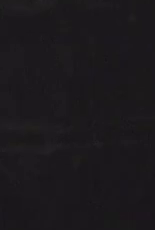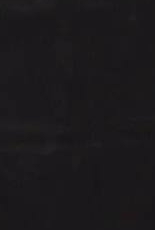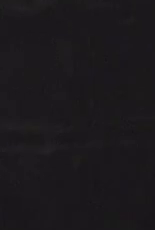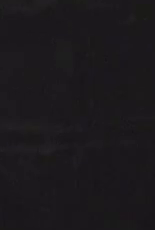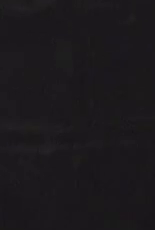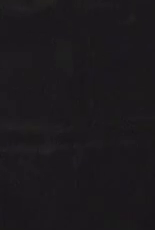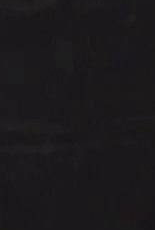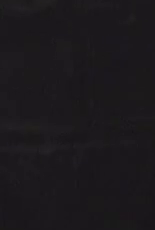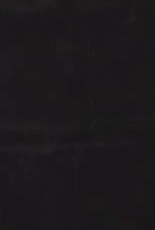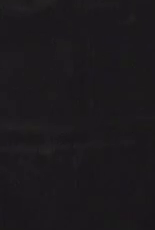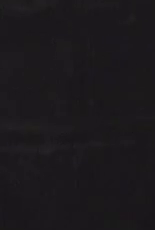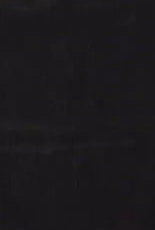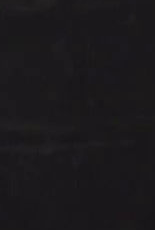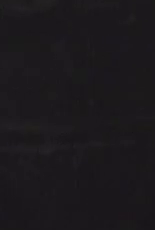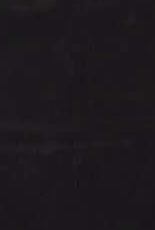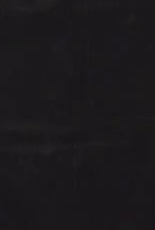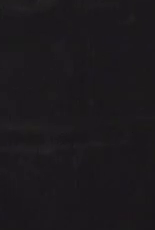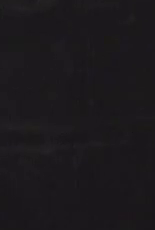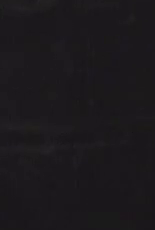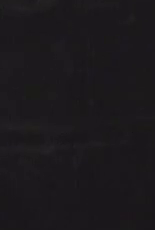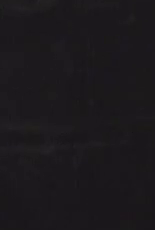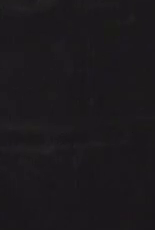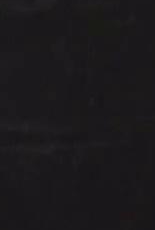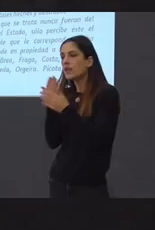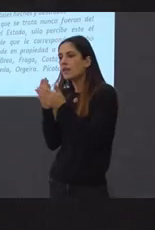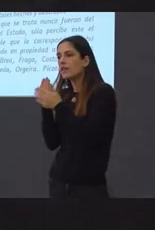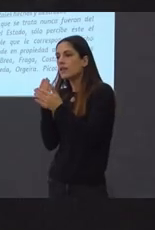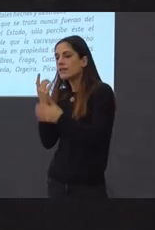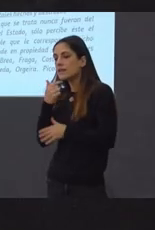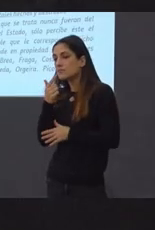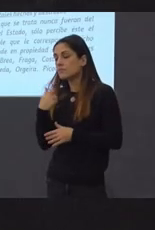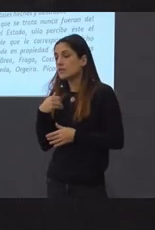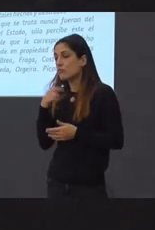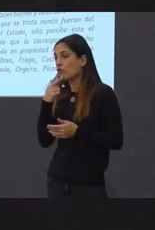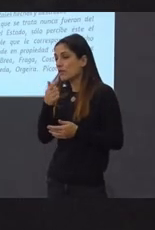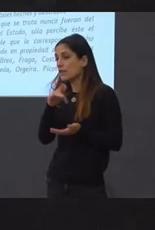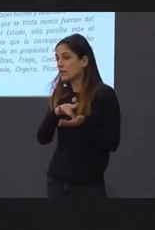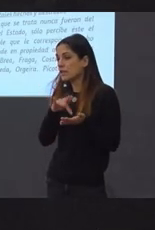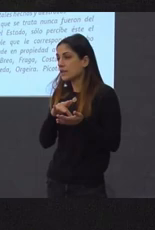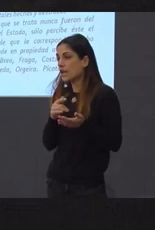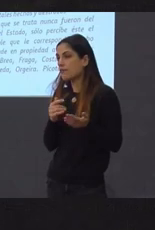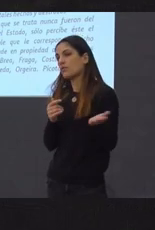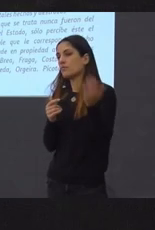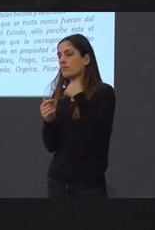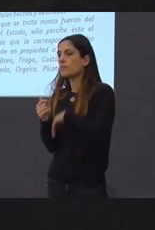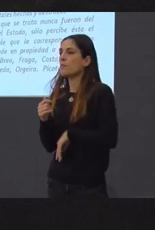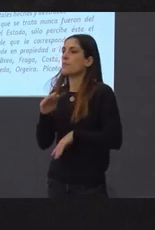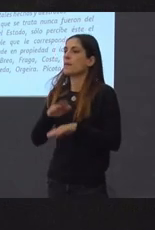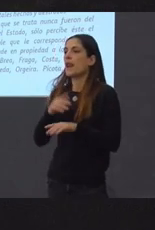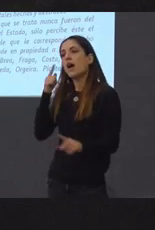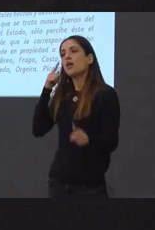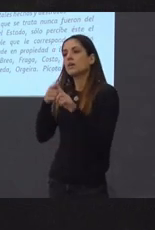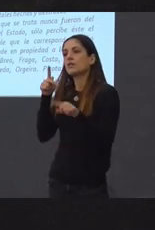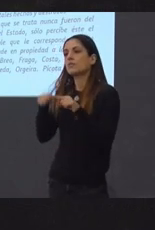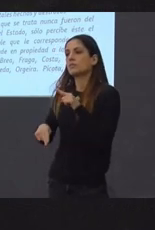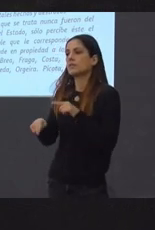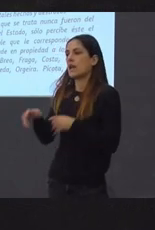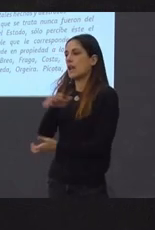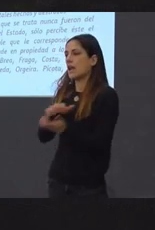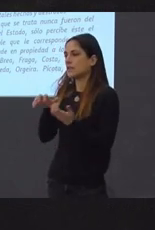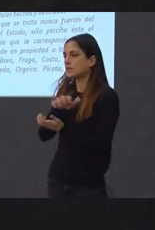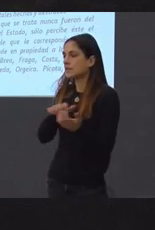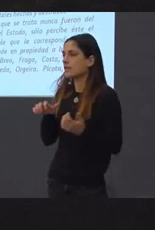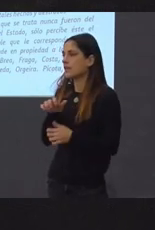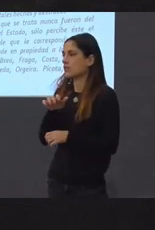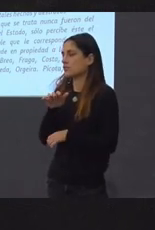nuestra disposición el día o los días que esta alcaldía le indique por teléfono, con el fin de evitar posibles alteraciones y poder llevar a cabo